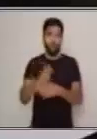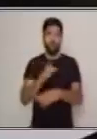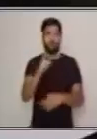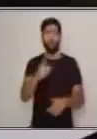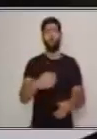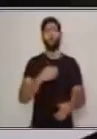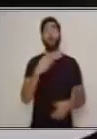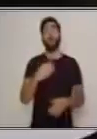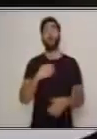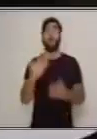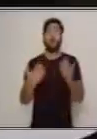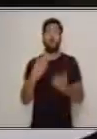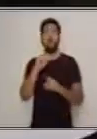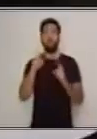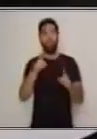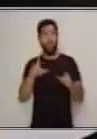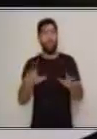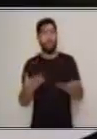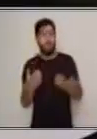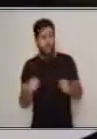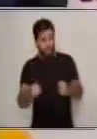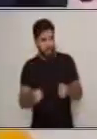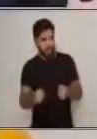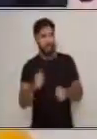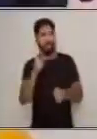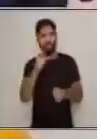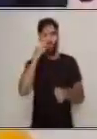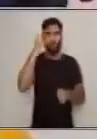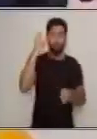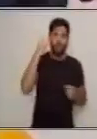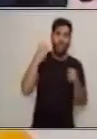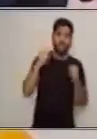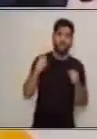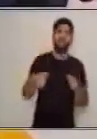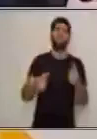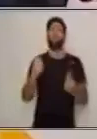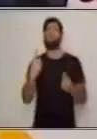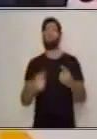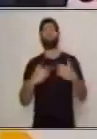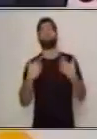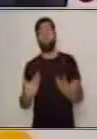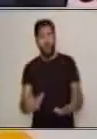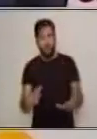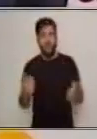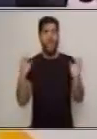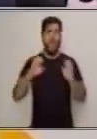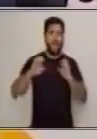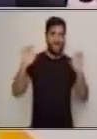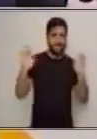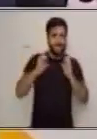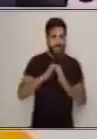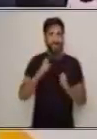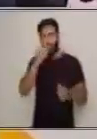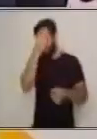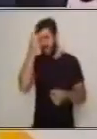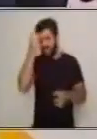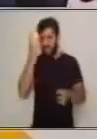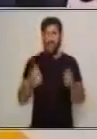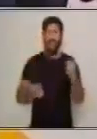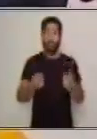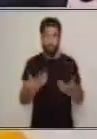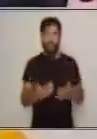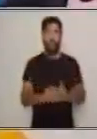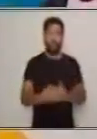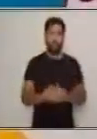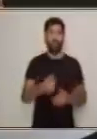preguntar qué hiciste, qué trabajaste, y así puedes compartir con tus compañeros cuando retornemos todo el